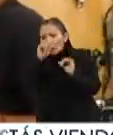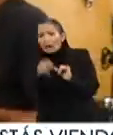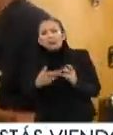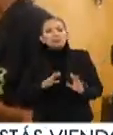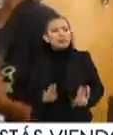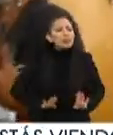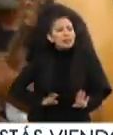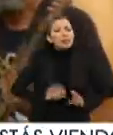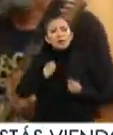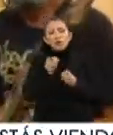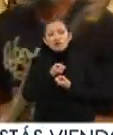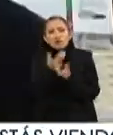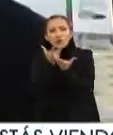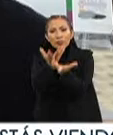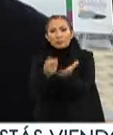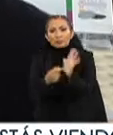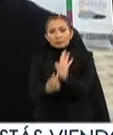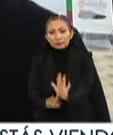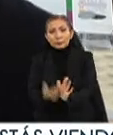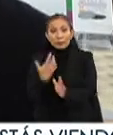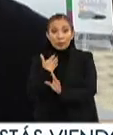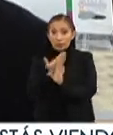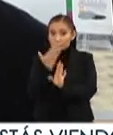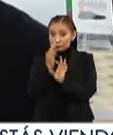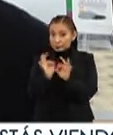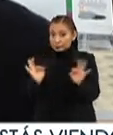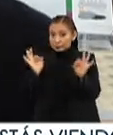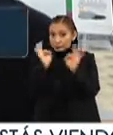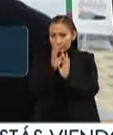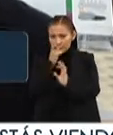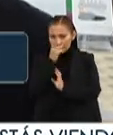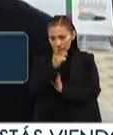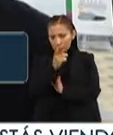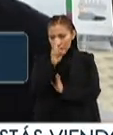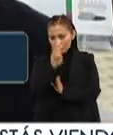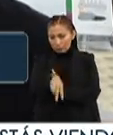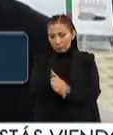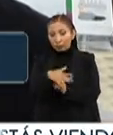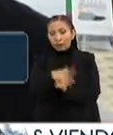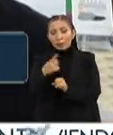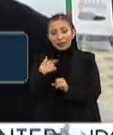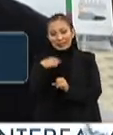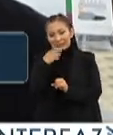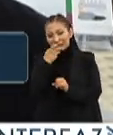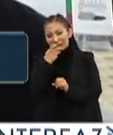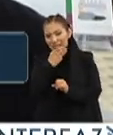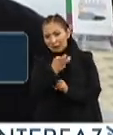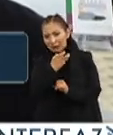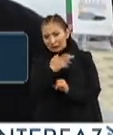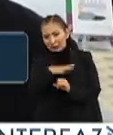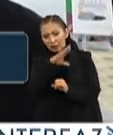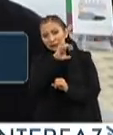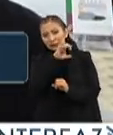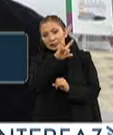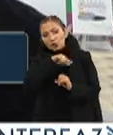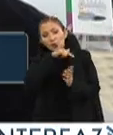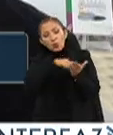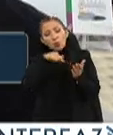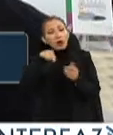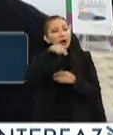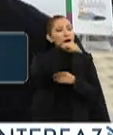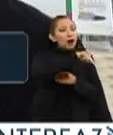el estilo que buscaba transmitir. Es muy importante, te digo, porque con esos espacios que